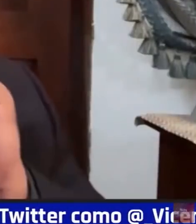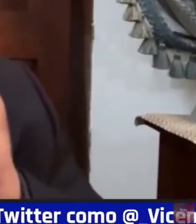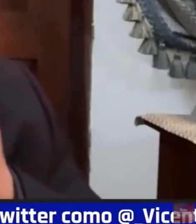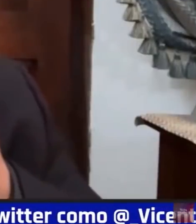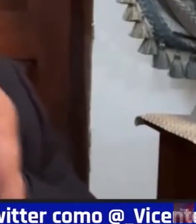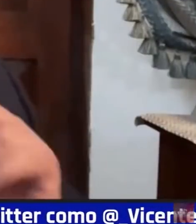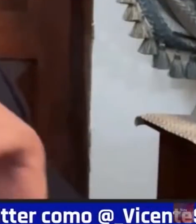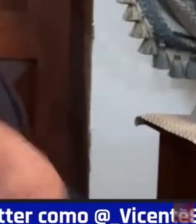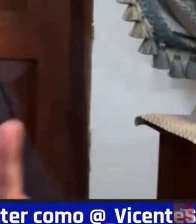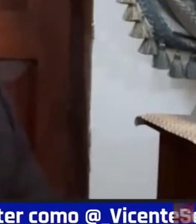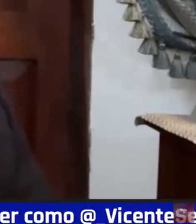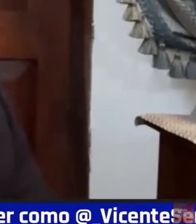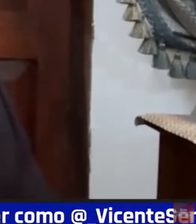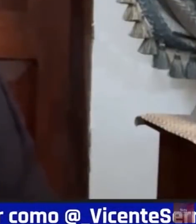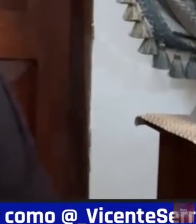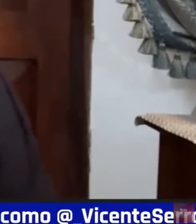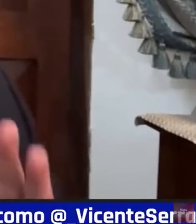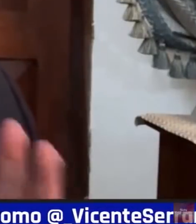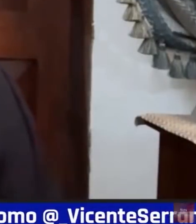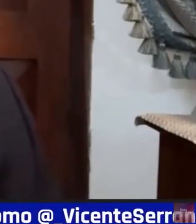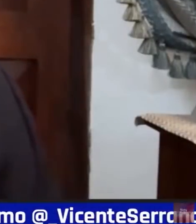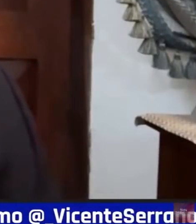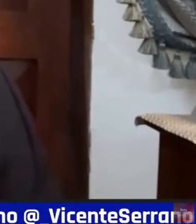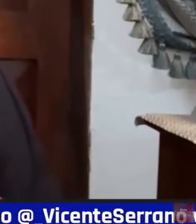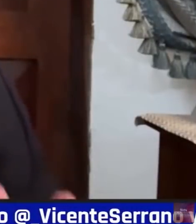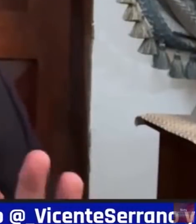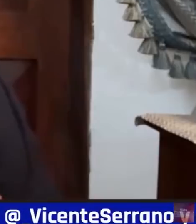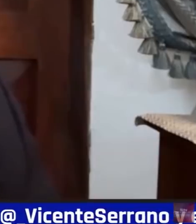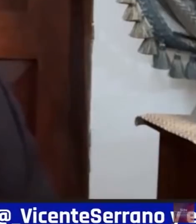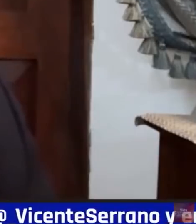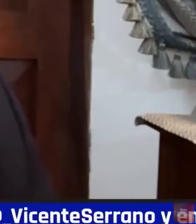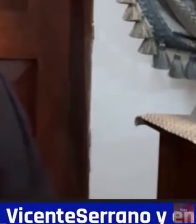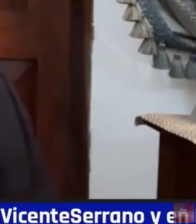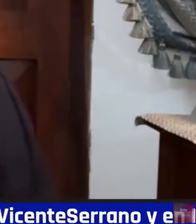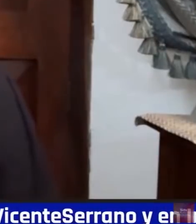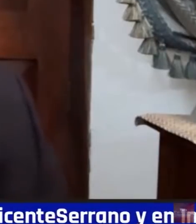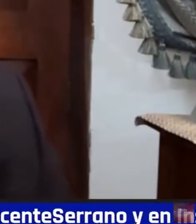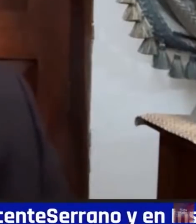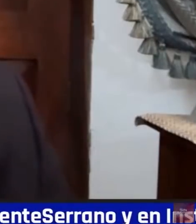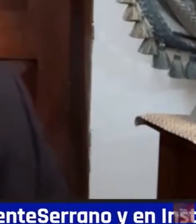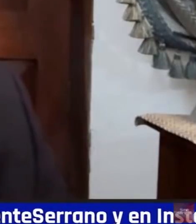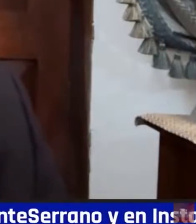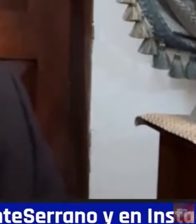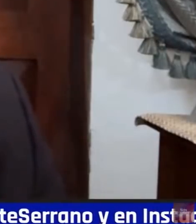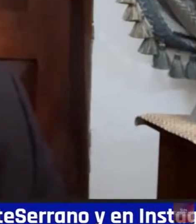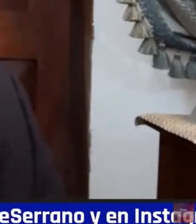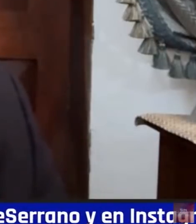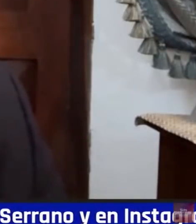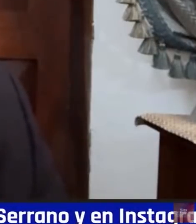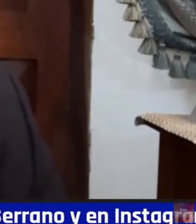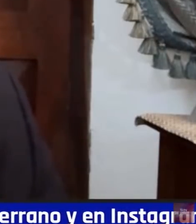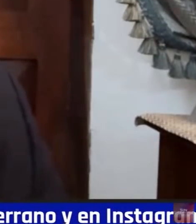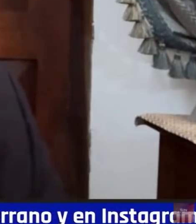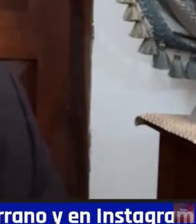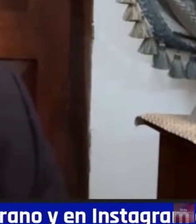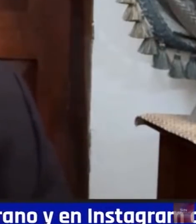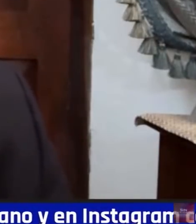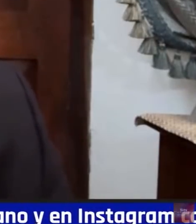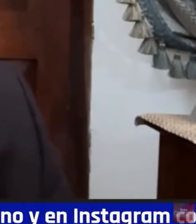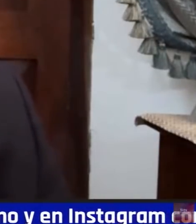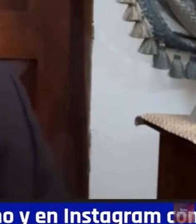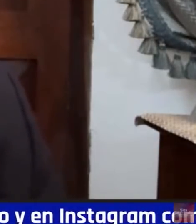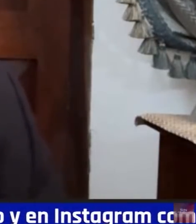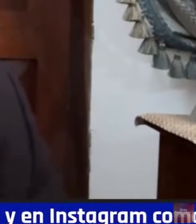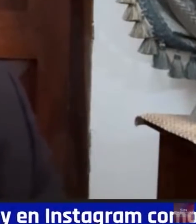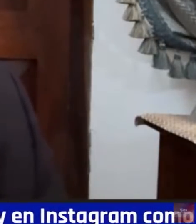presidente Andrés Manuel López Obrador también habló de presiones a los ministros y ministras de la Suprema Corte de Justicia de la Nación,